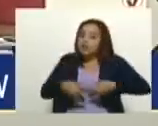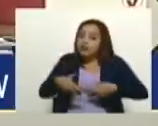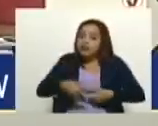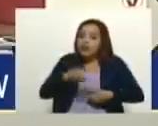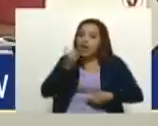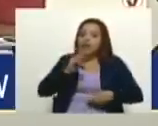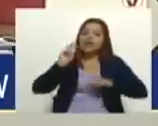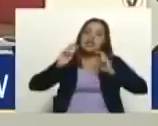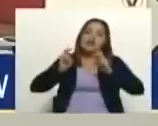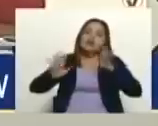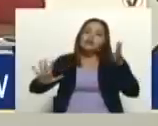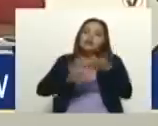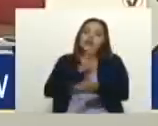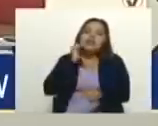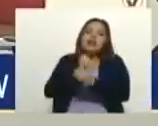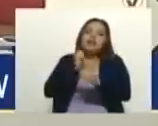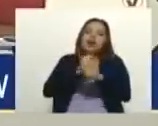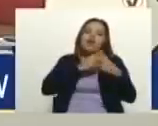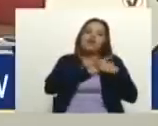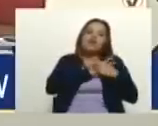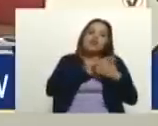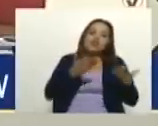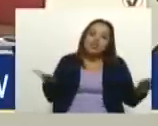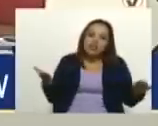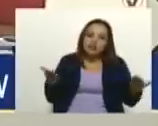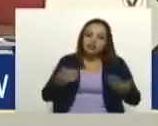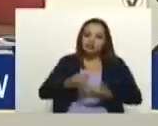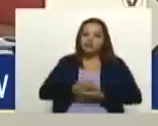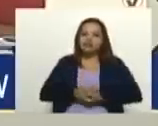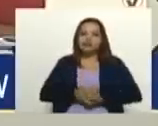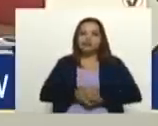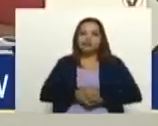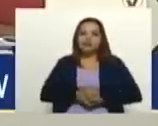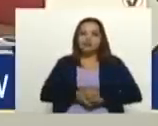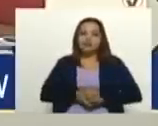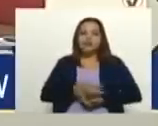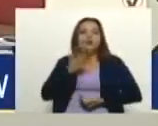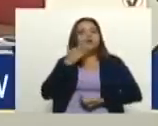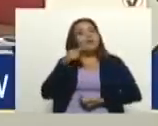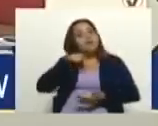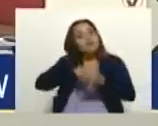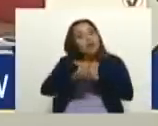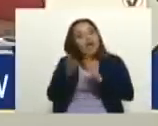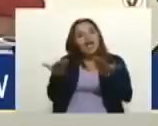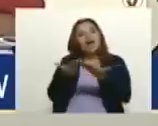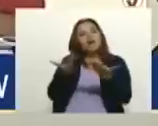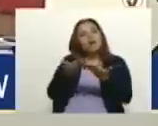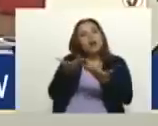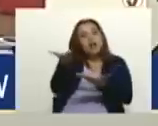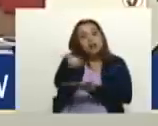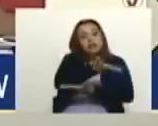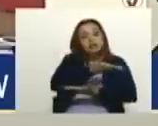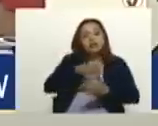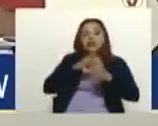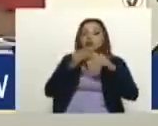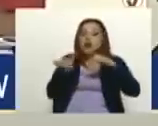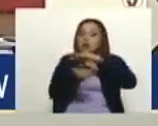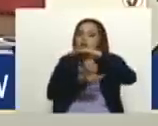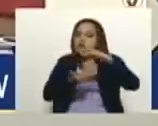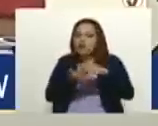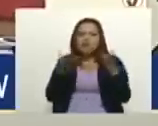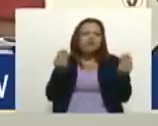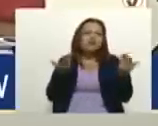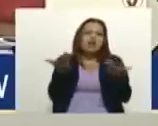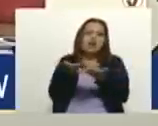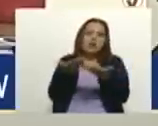tema del trabajo voluntario. Una escuela, prácticamente todas las escuelas o muchas de las